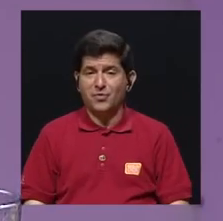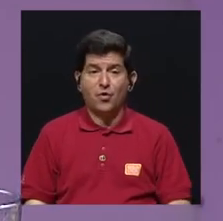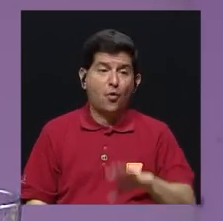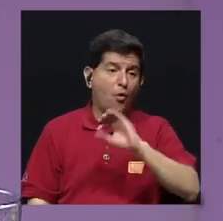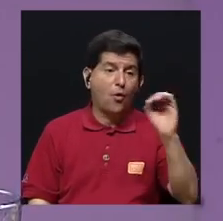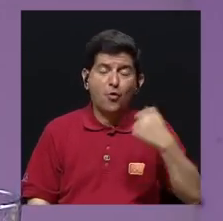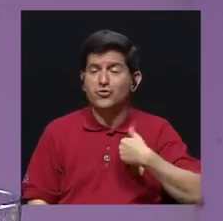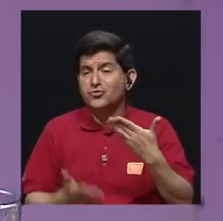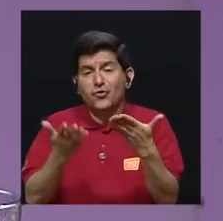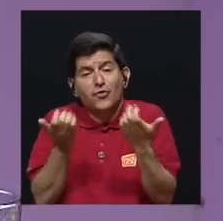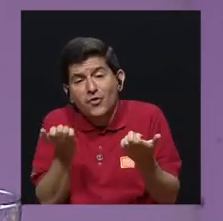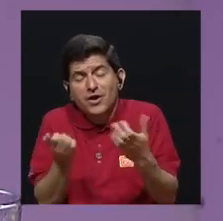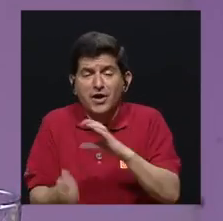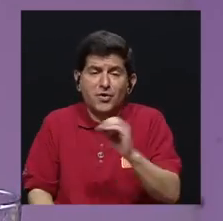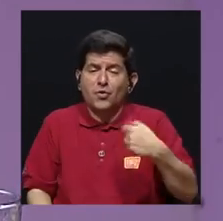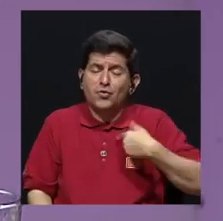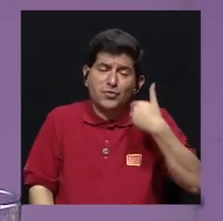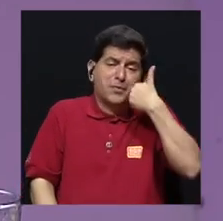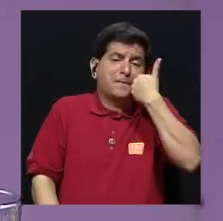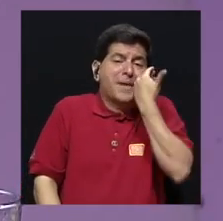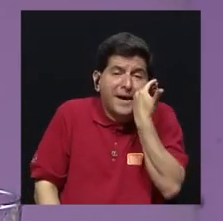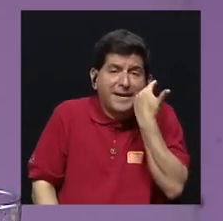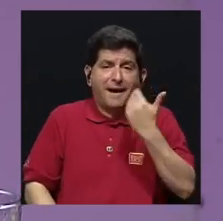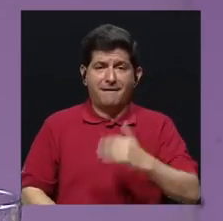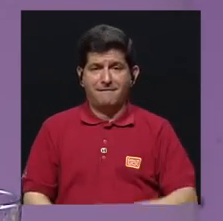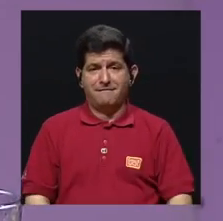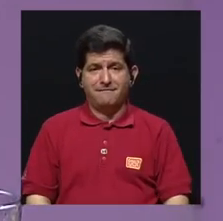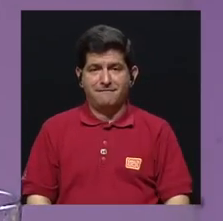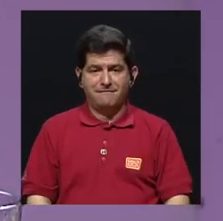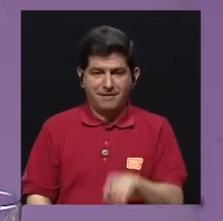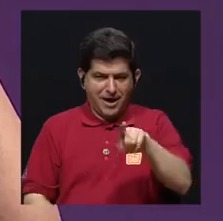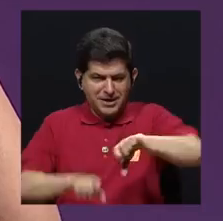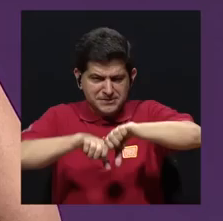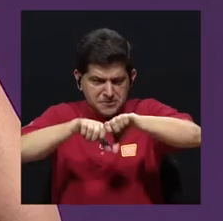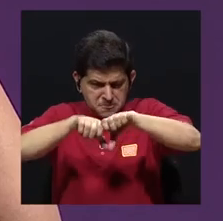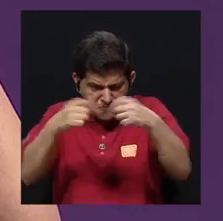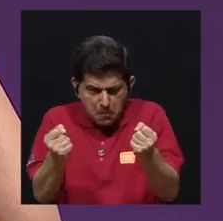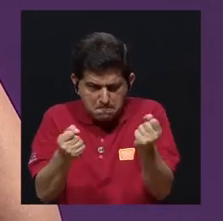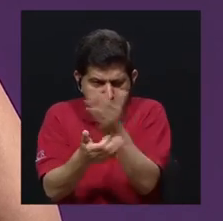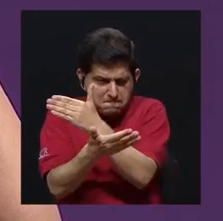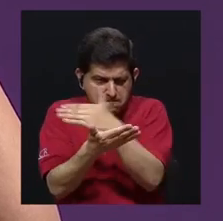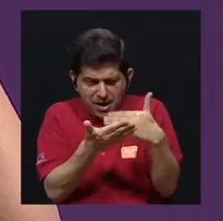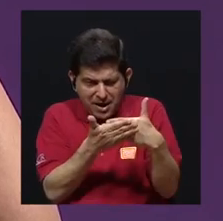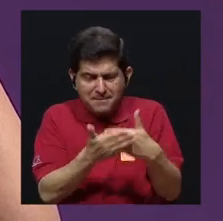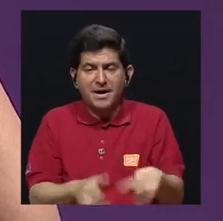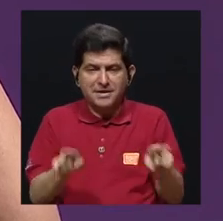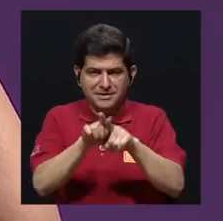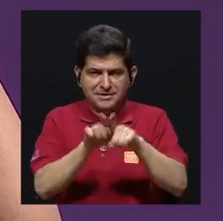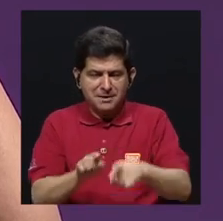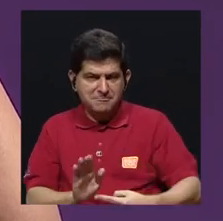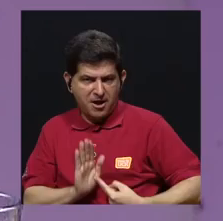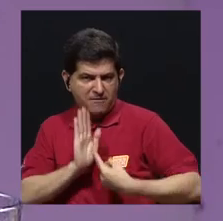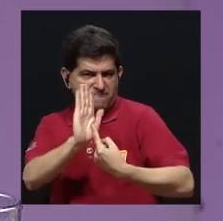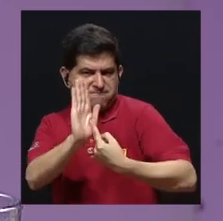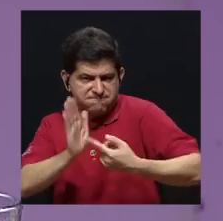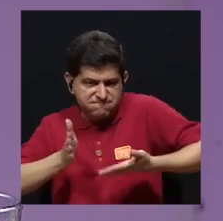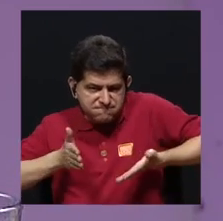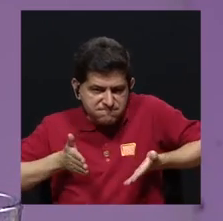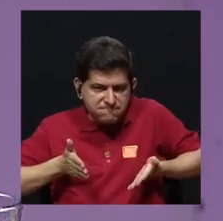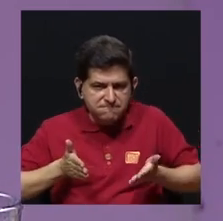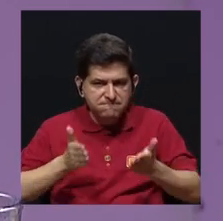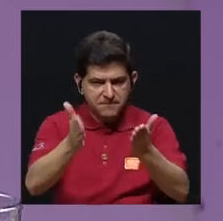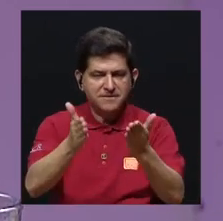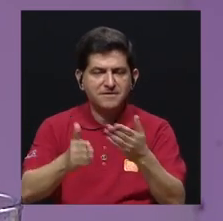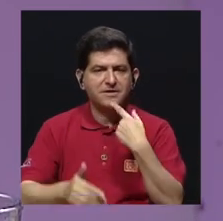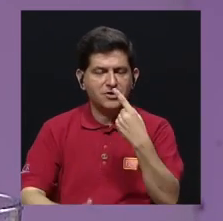puedo hacerlo, o claro, no quiero, o me da pena. Claro, pues, que eso es lo que rompe también esa parte de performance, ¿verdad? De